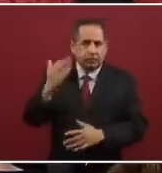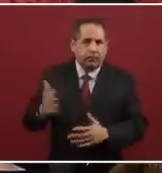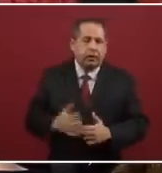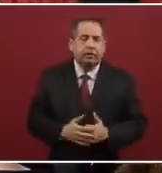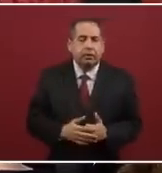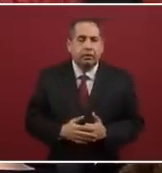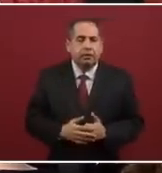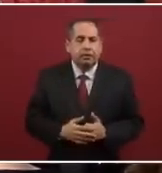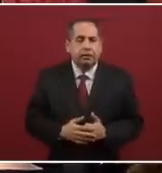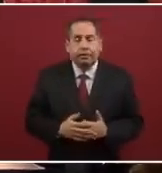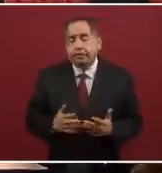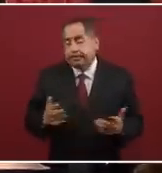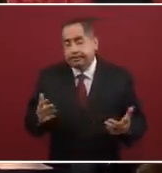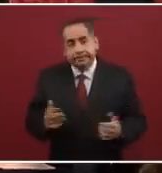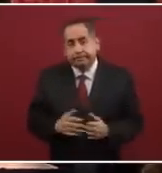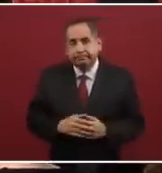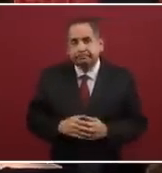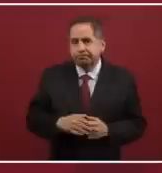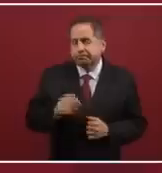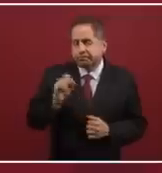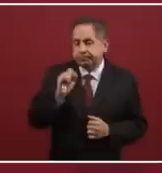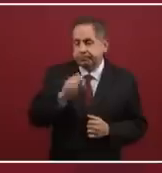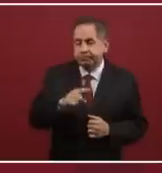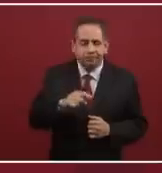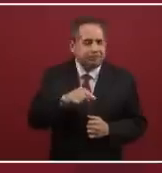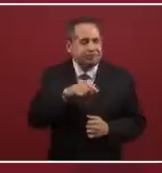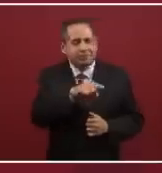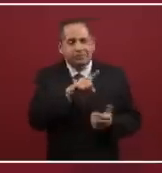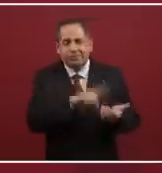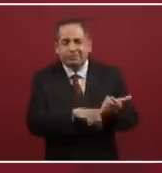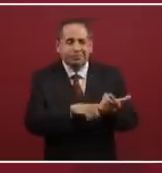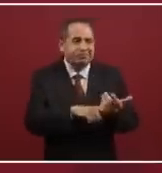porque es un enjambre